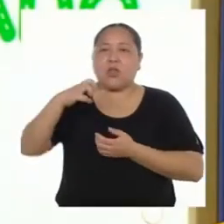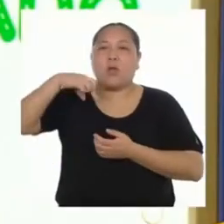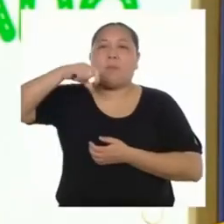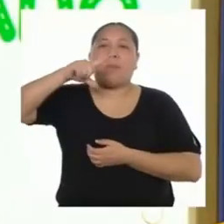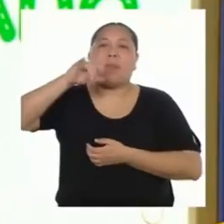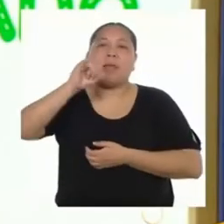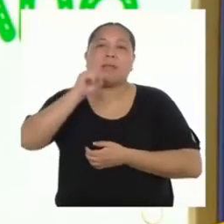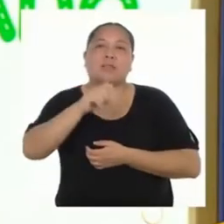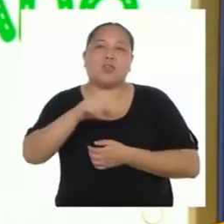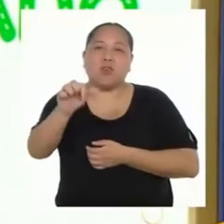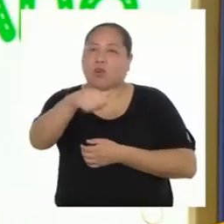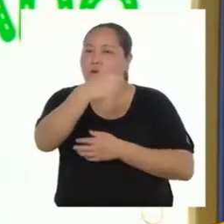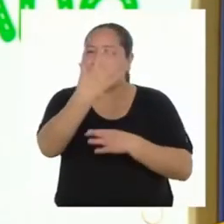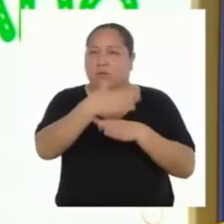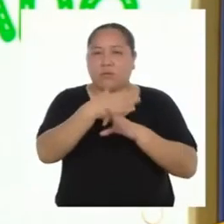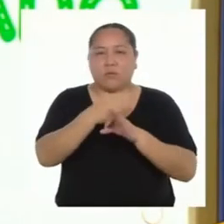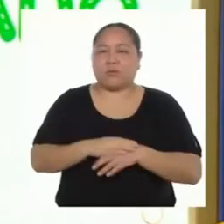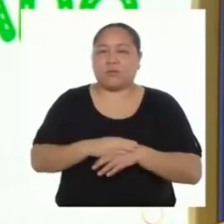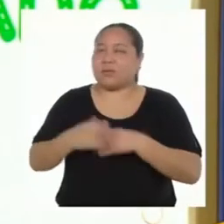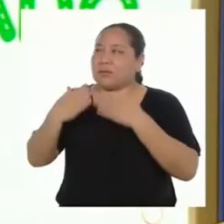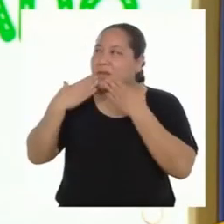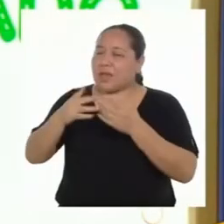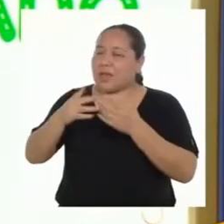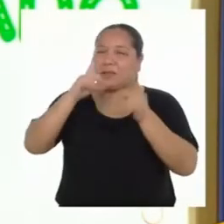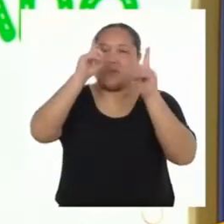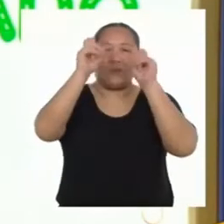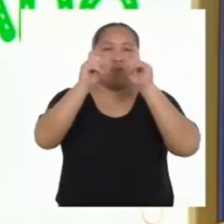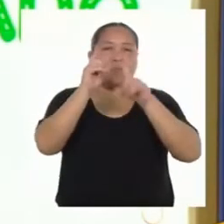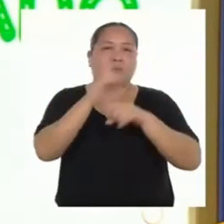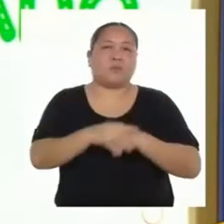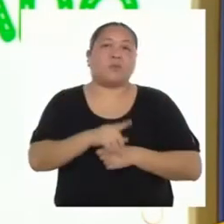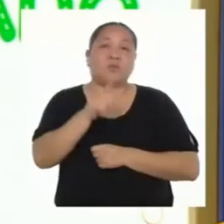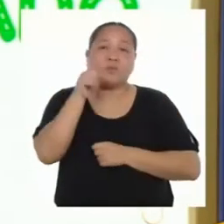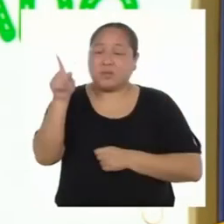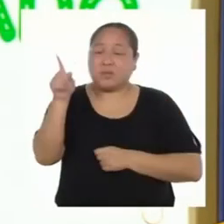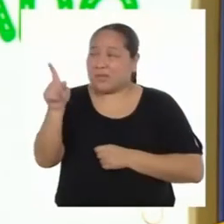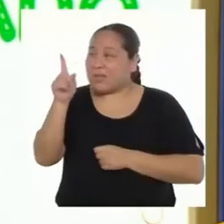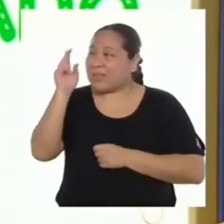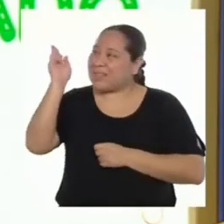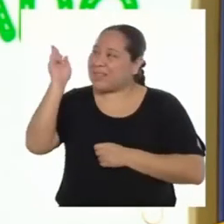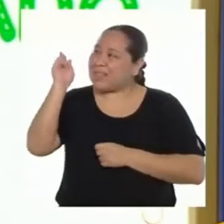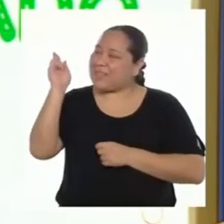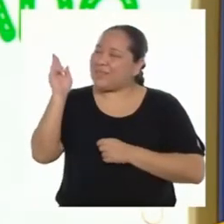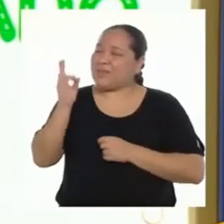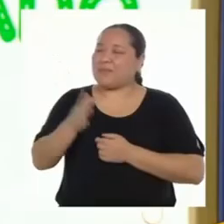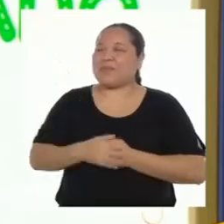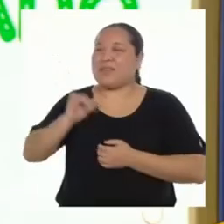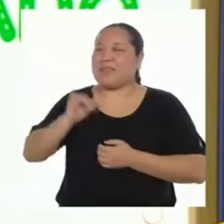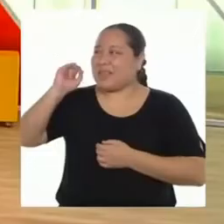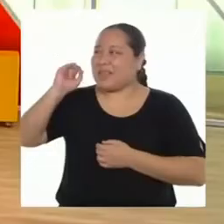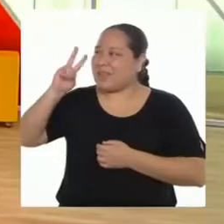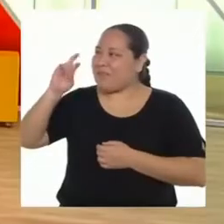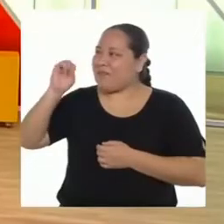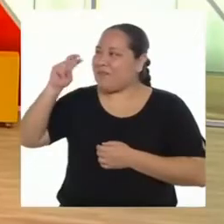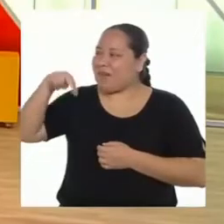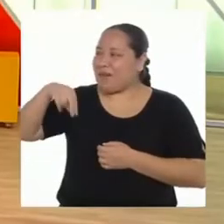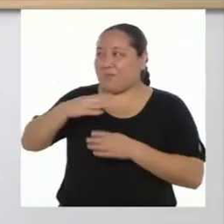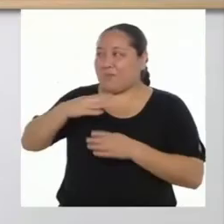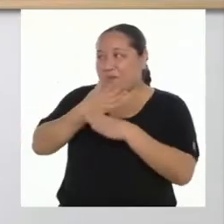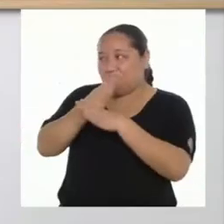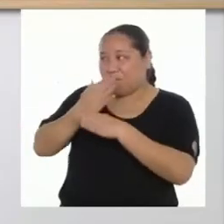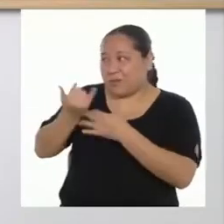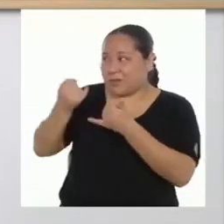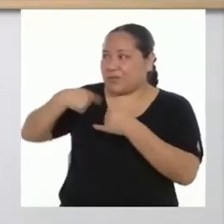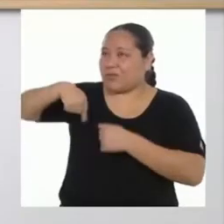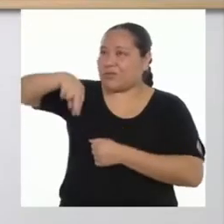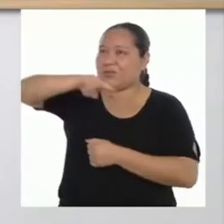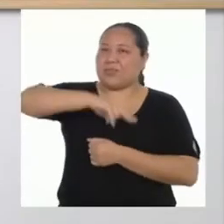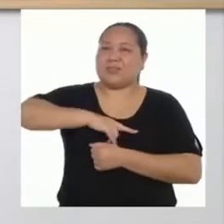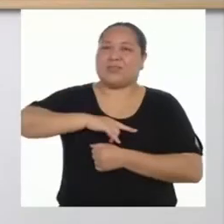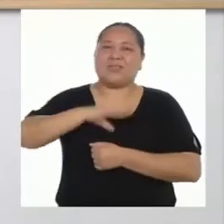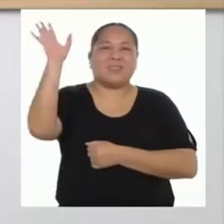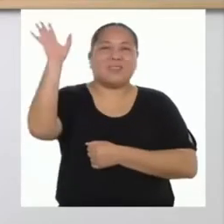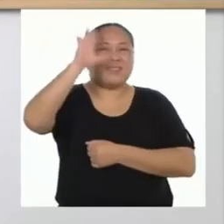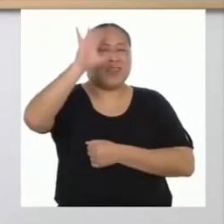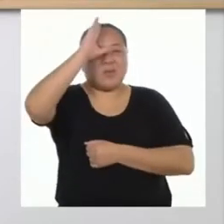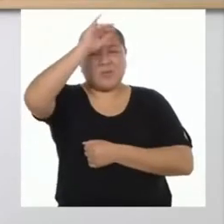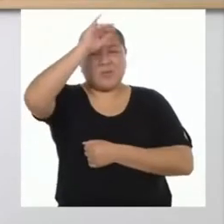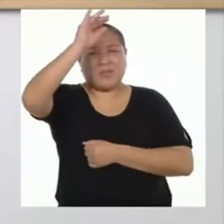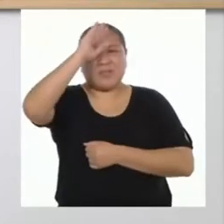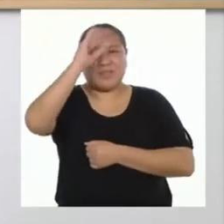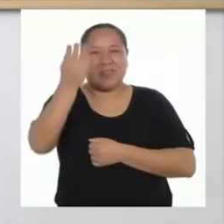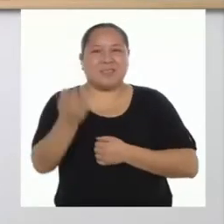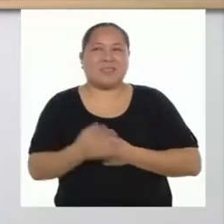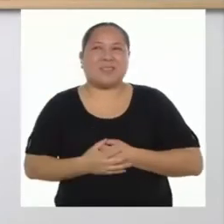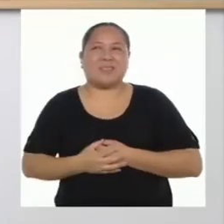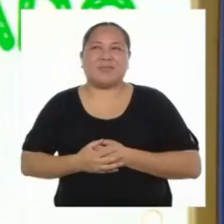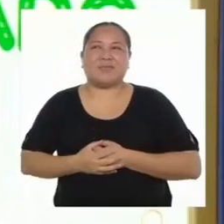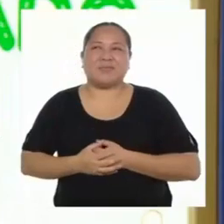medidas. Muchas gracias por sus preguntas y sobre todo a usted, profesor Iván Figueroa, por compartir con nosotros. Ya nos vemos, chicas